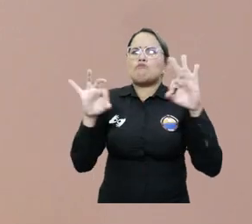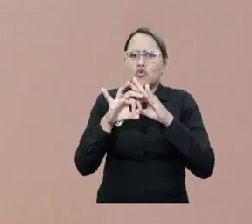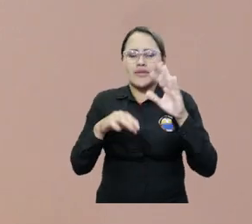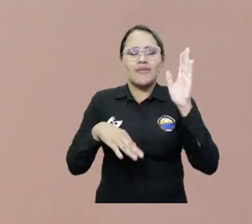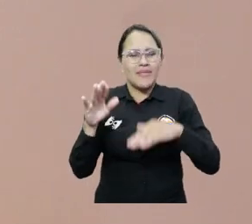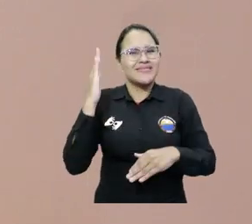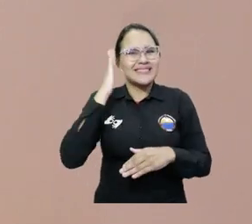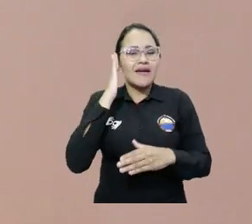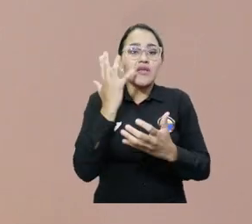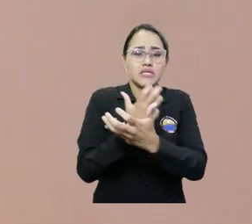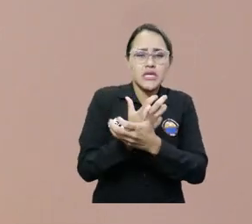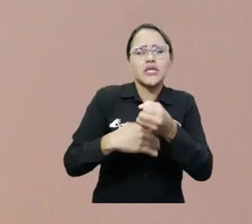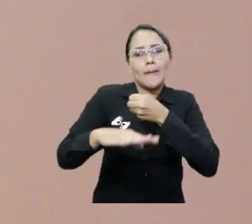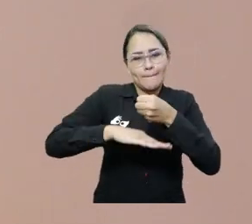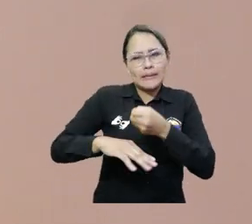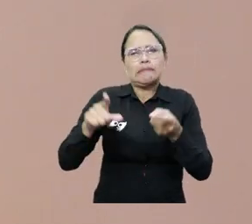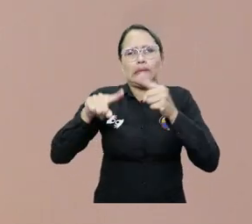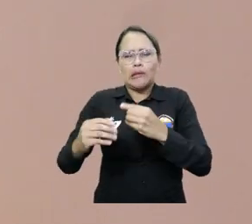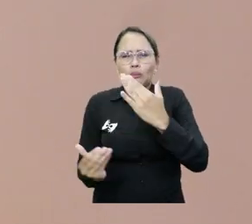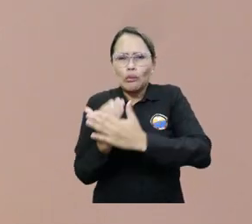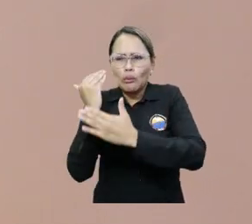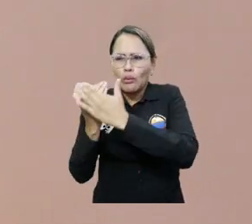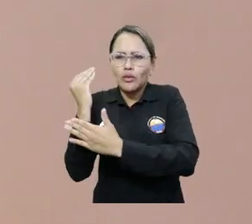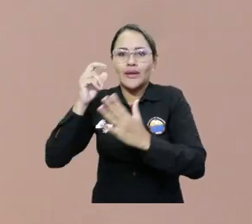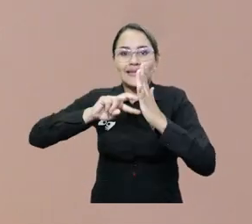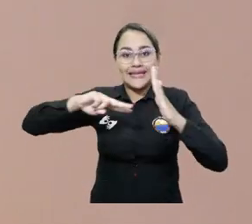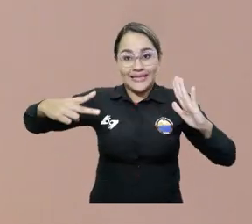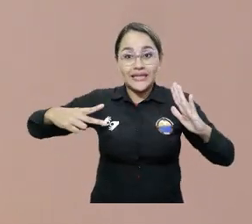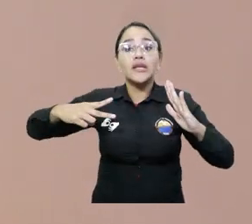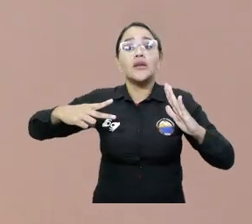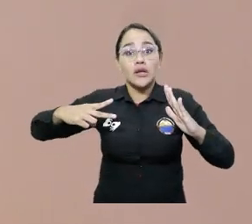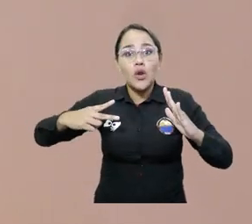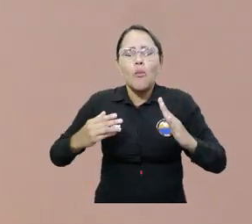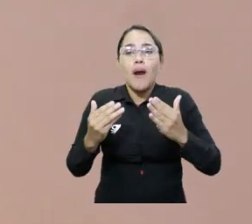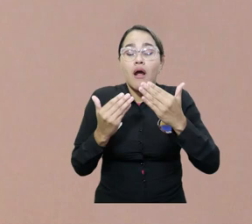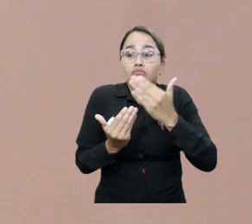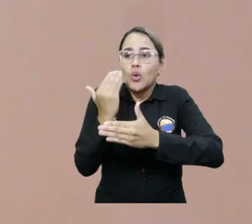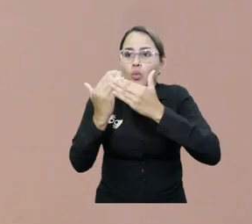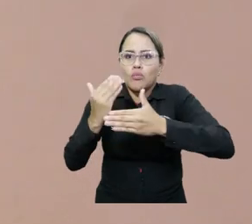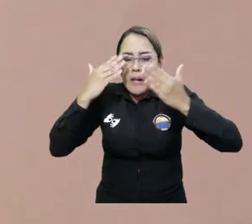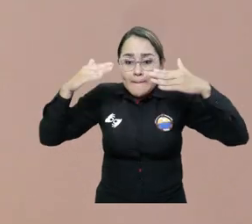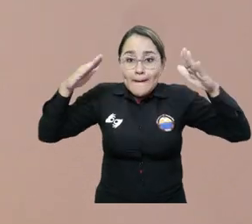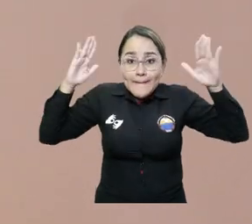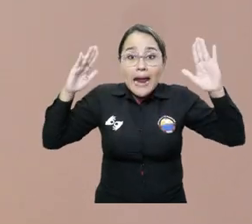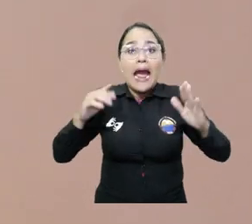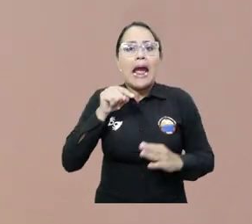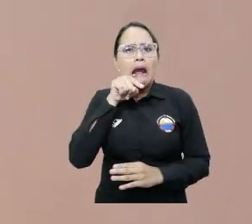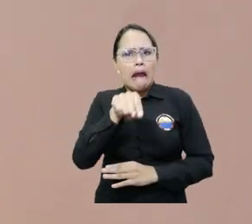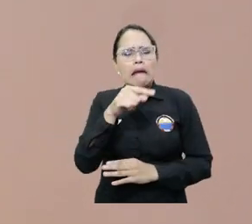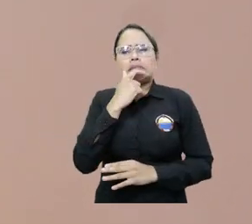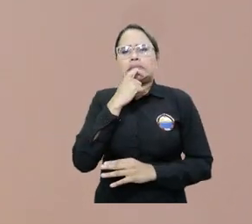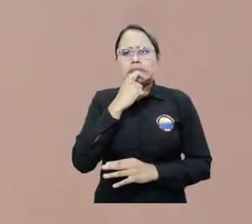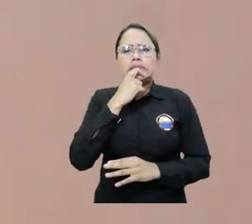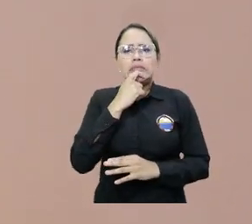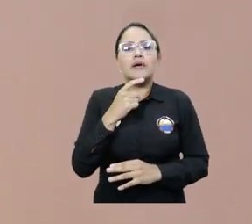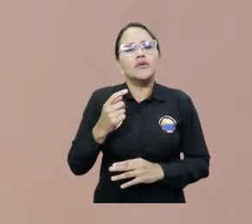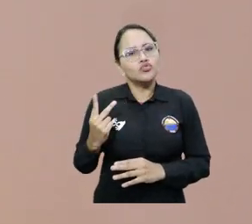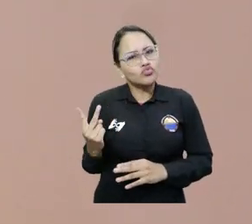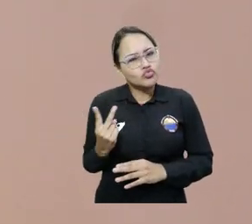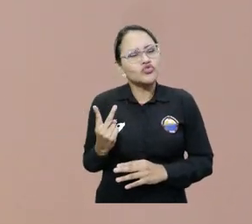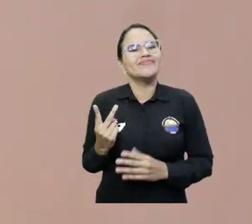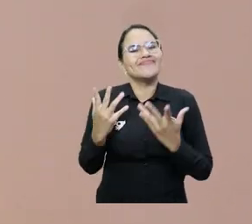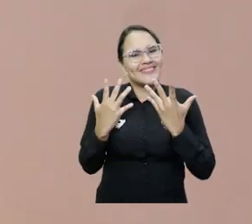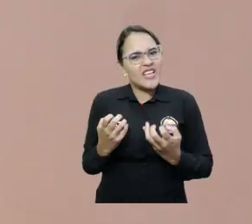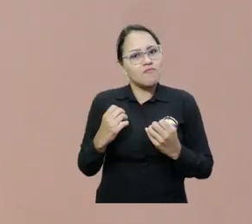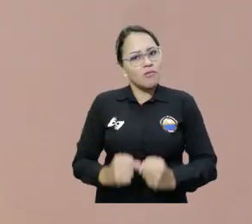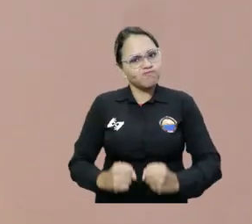nuevas tecnologías, a raíz de los nuevos descubrimientos, nosotros vamos a afianzar los programas de